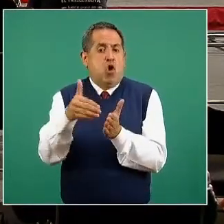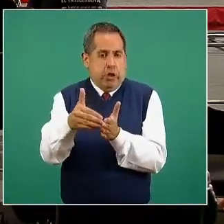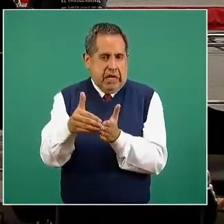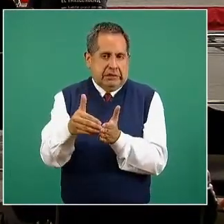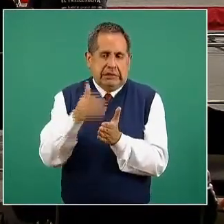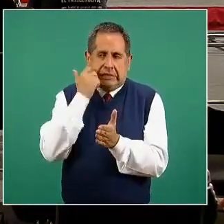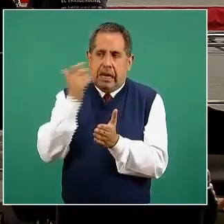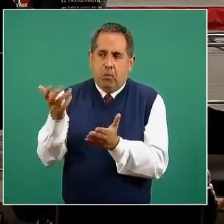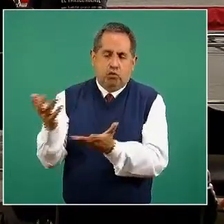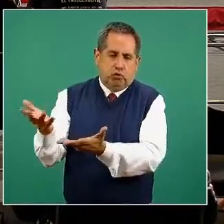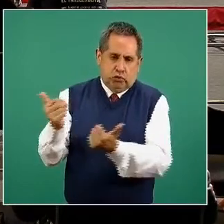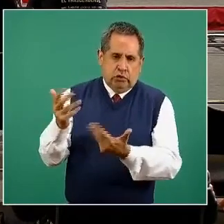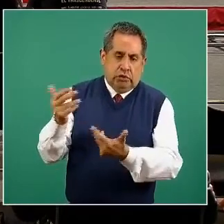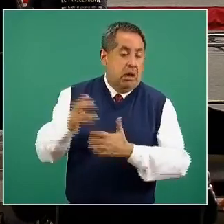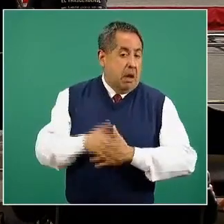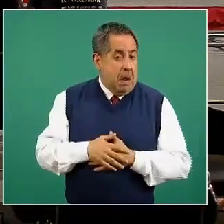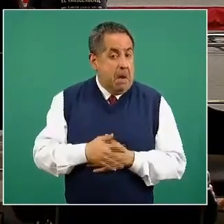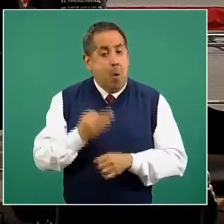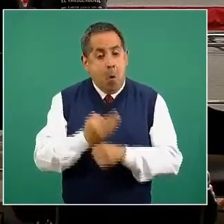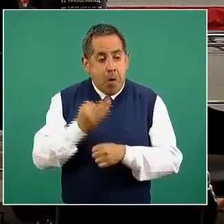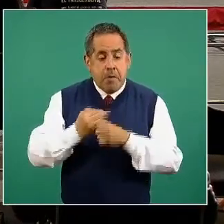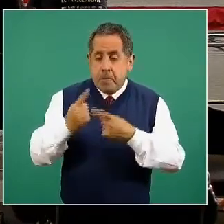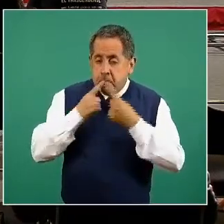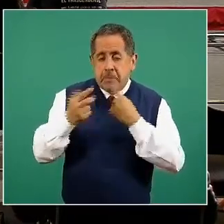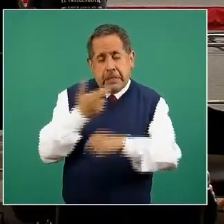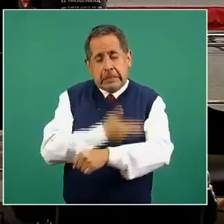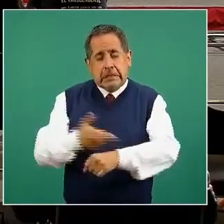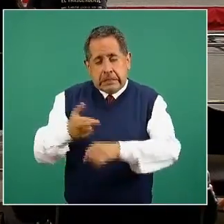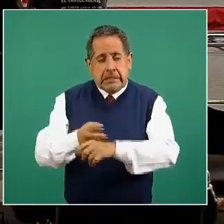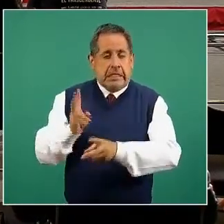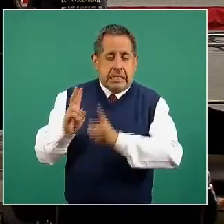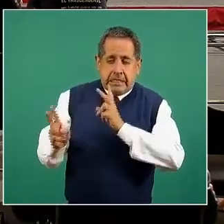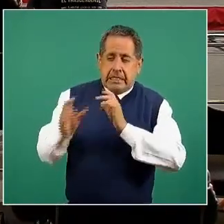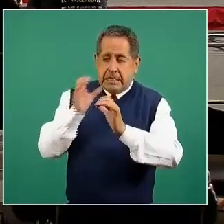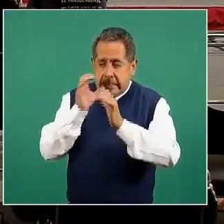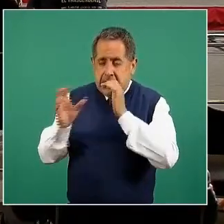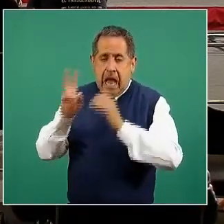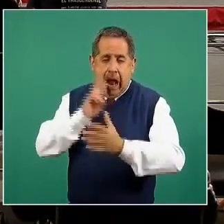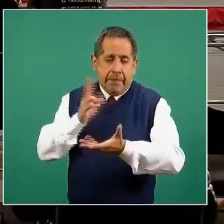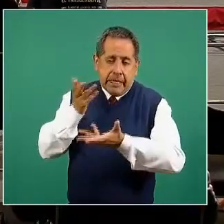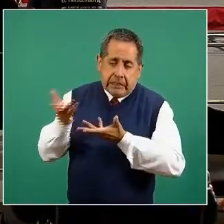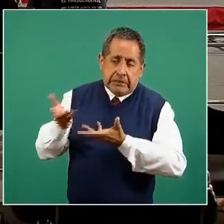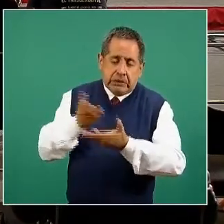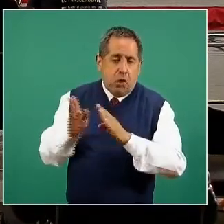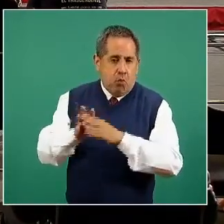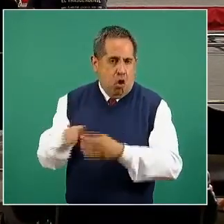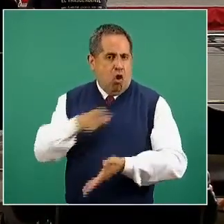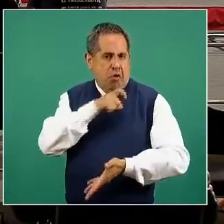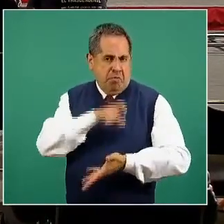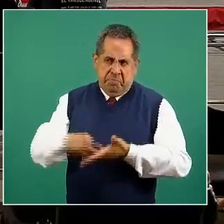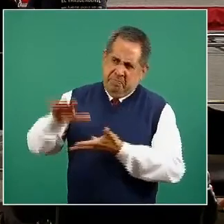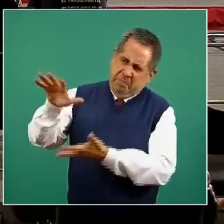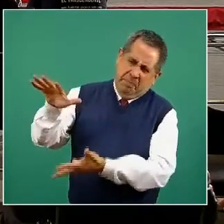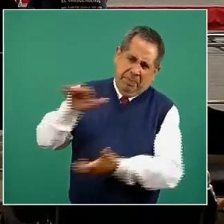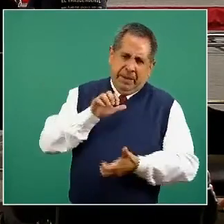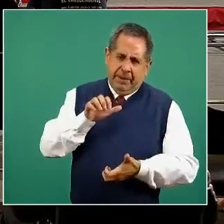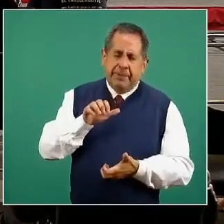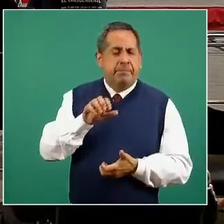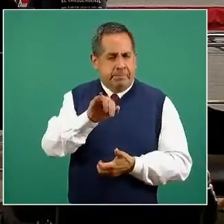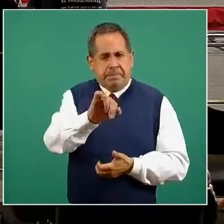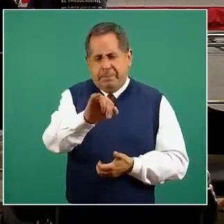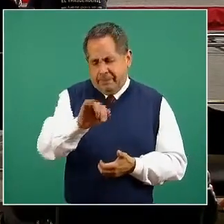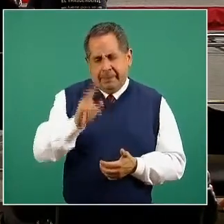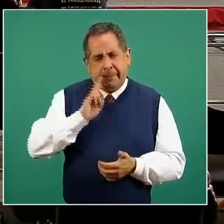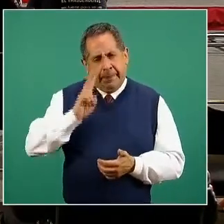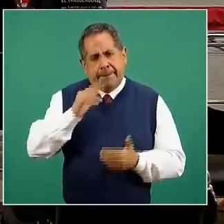estas dosis. Y estamos ahorita justamente en el proceso de conversaciones a detalle para adquirirlas, el proceso de adquisición,